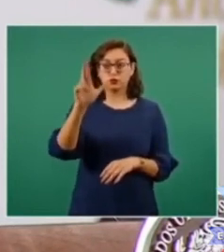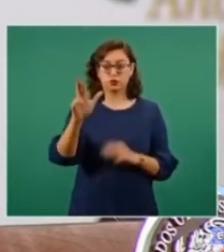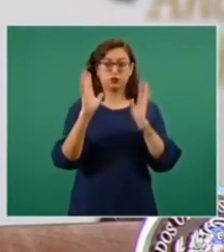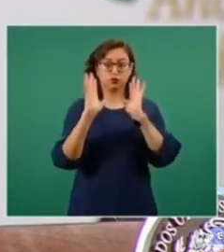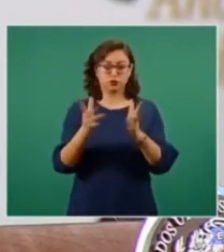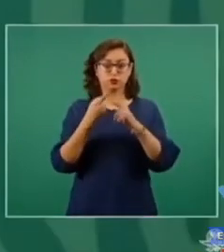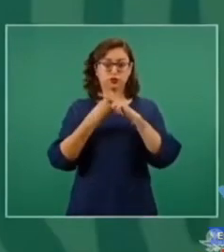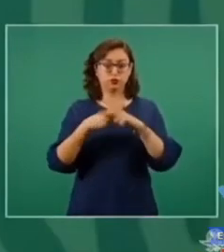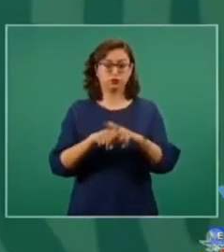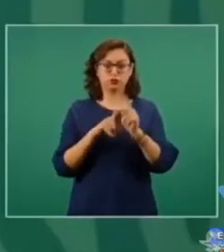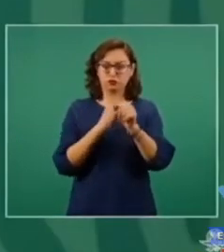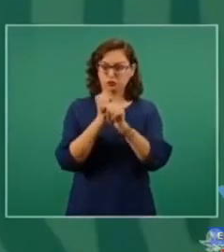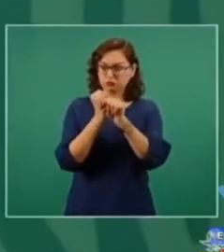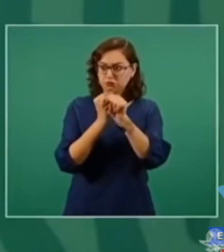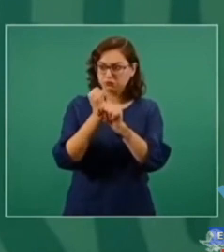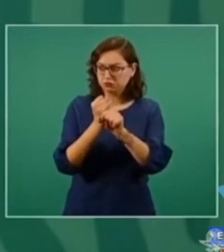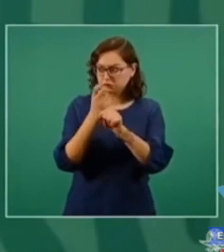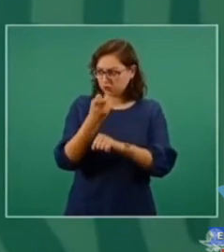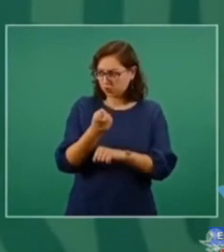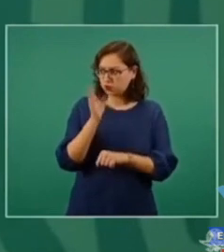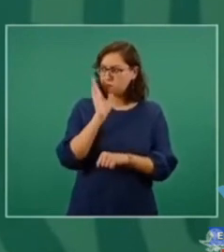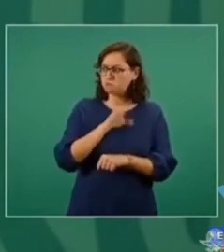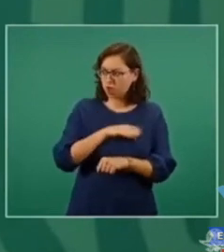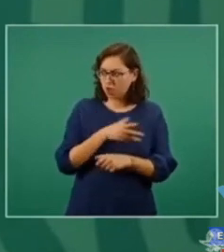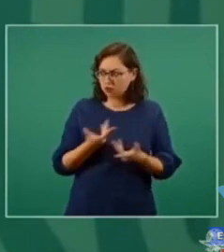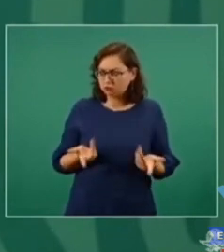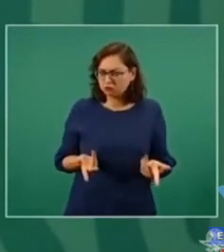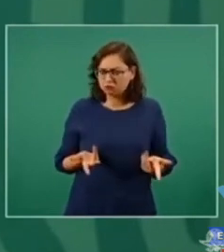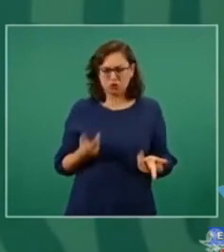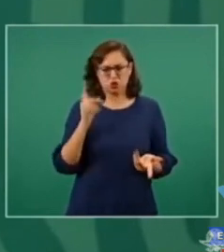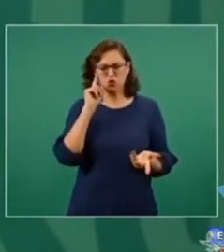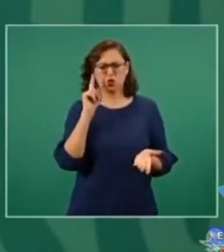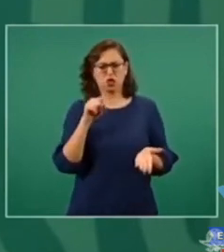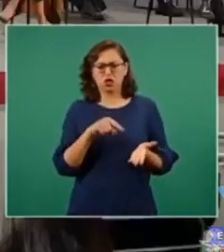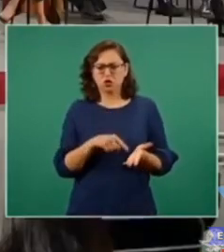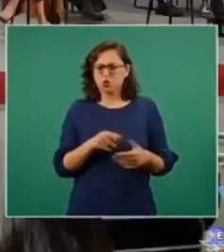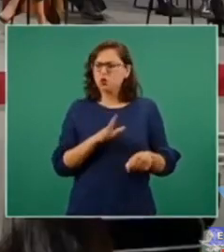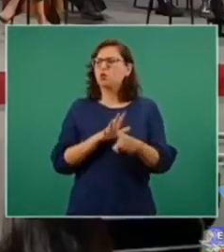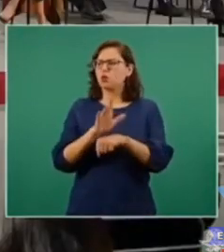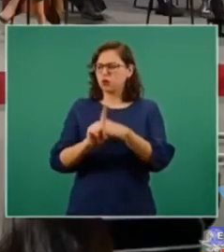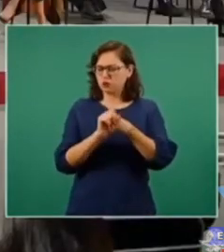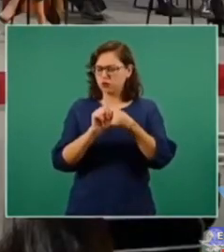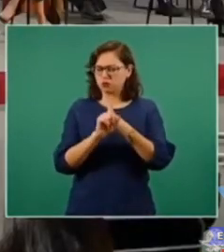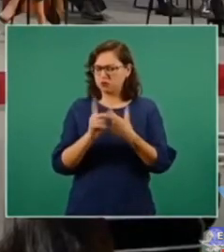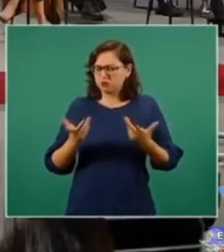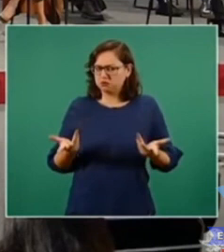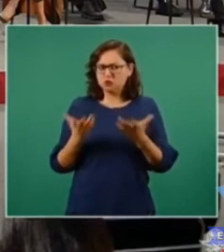eso no creo que esté en contra de las normas electorales,